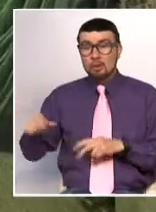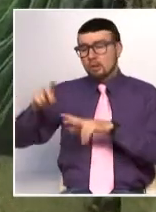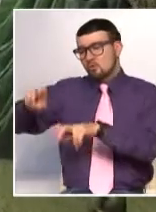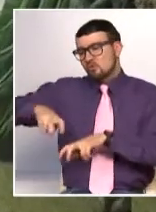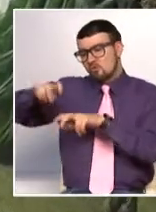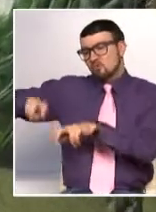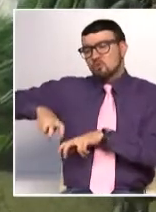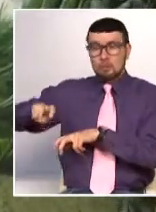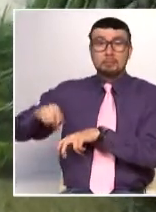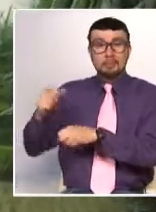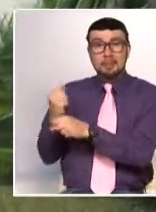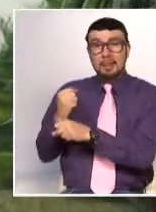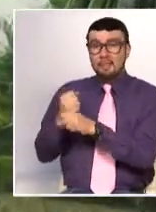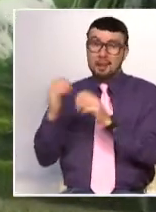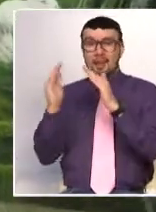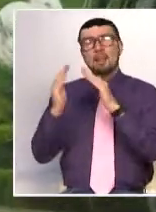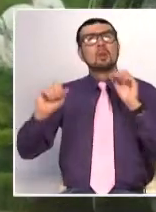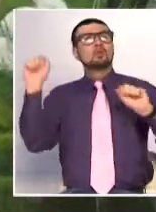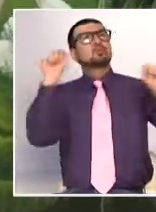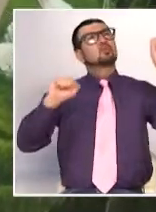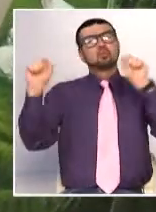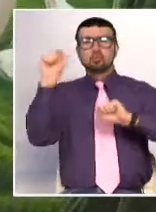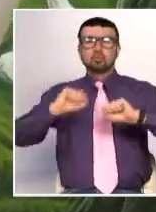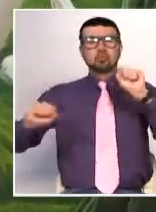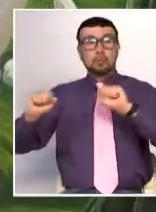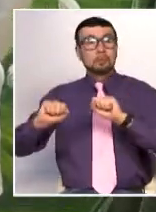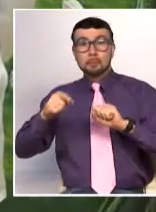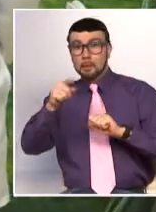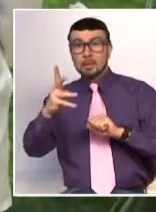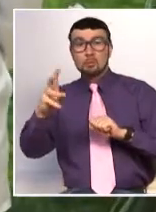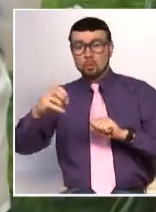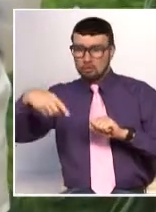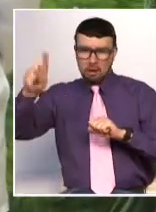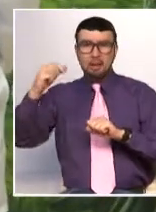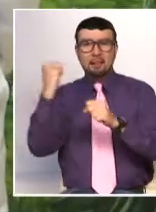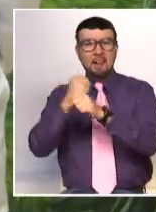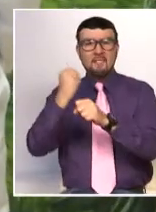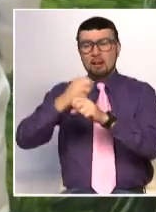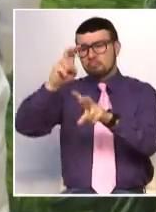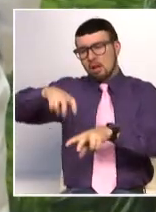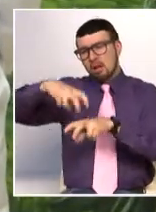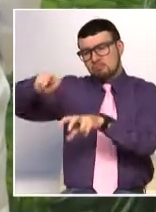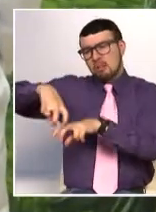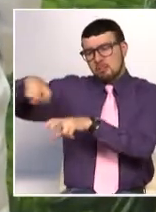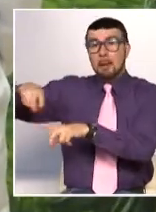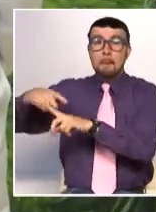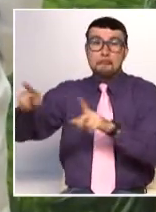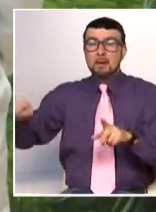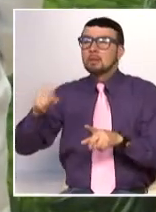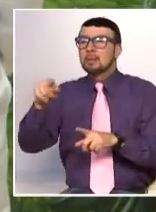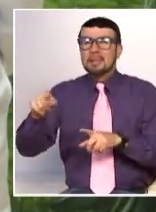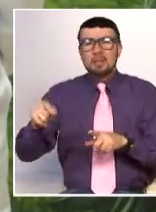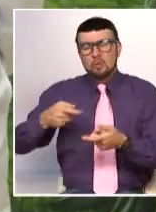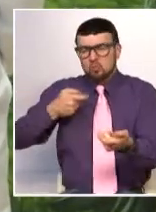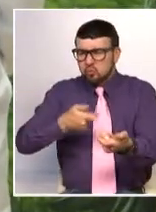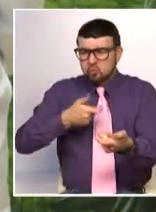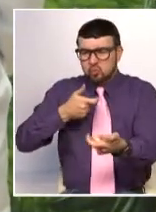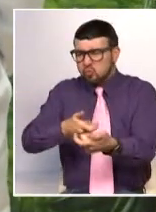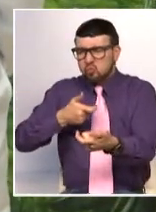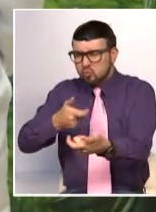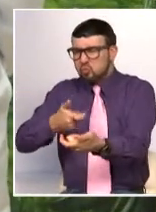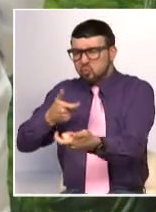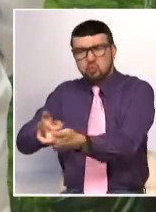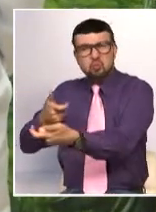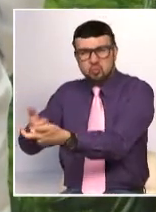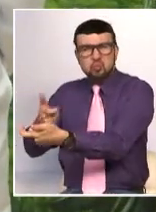hogar en sus labores domésticas y el que trabaja afuera es el esposo pero llega contaminado de químicos de los fumigantes de los